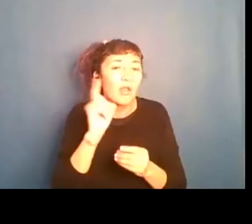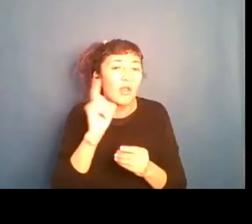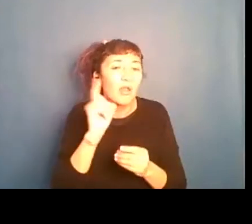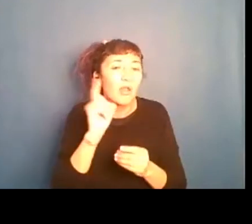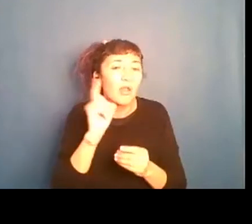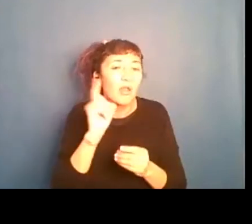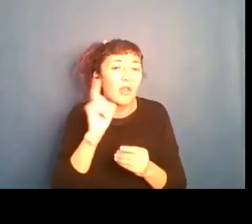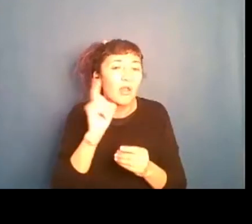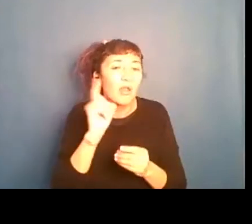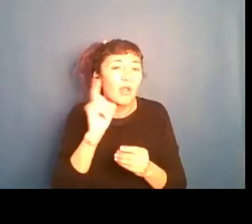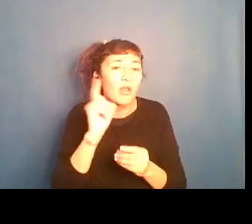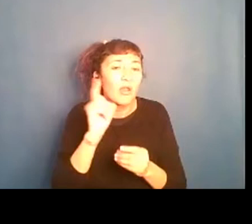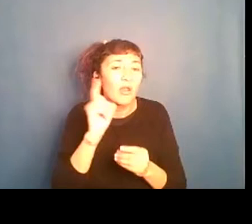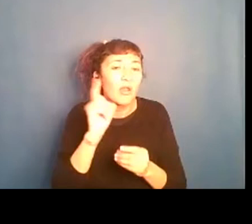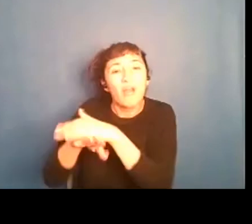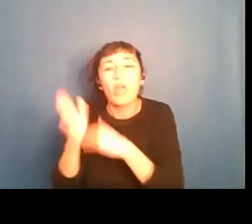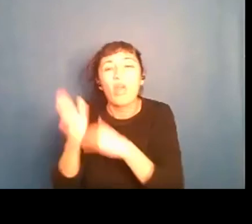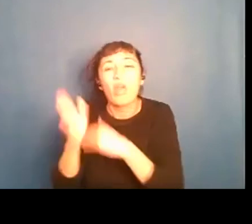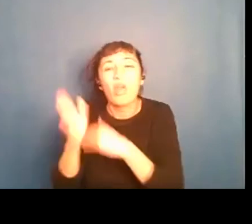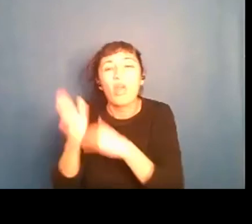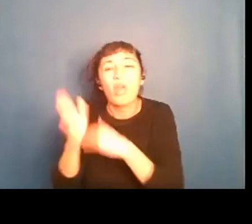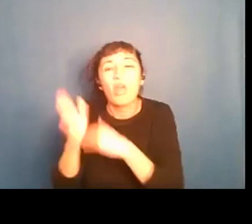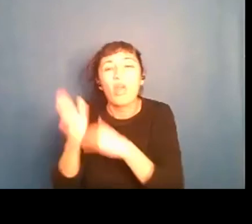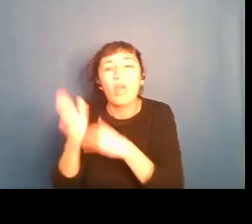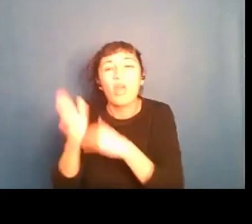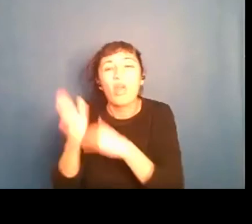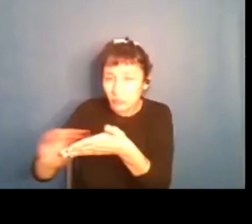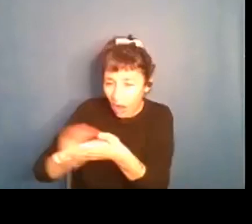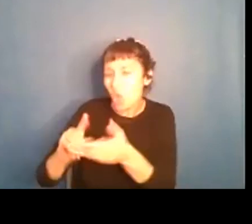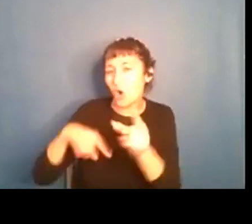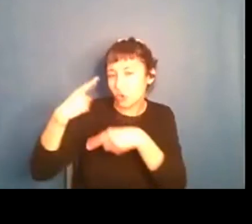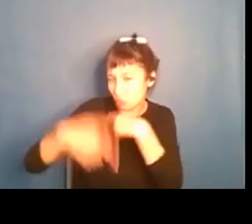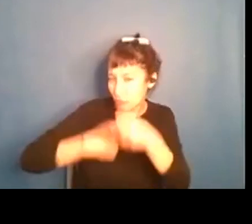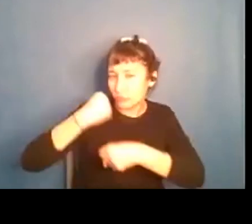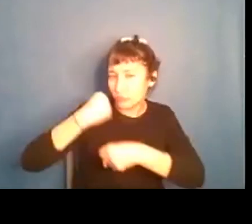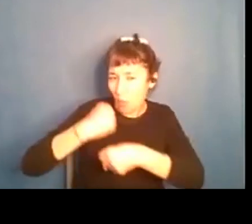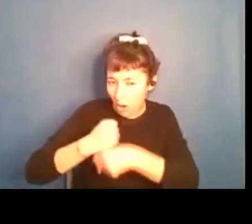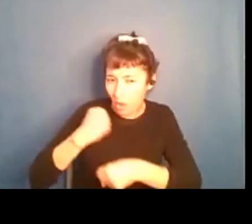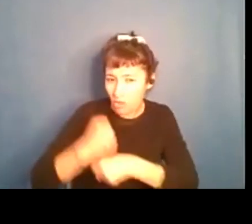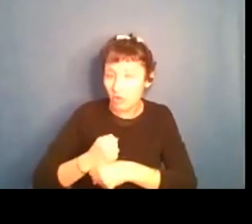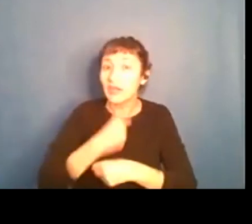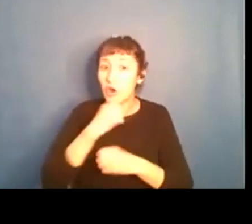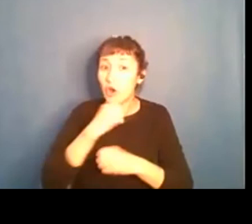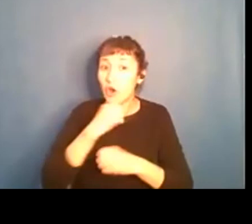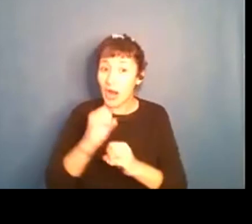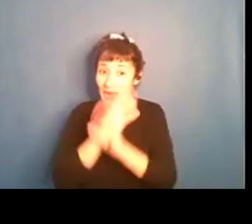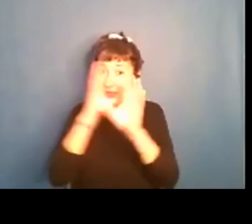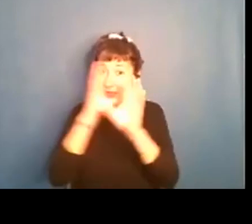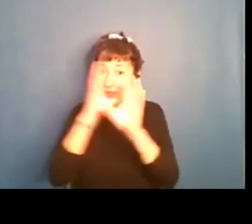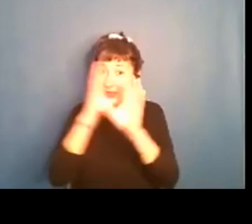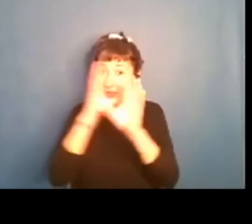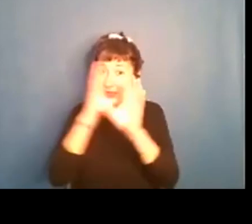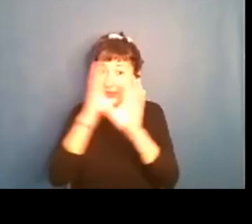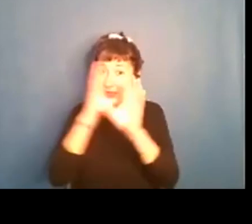Bien, seguimos trabajando. Diputados, quiero aclarar que nosotros, en Confederación Argentina de Sordos, no va por